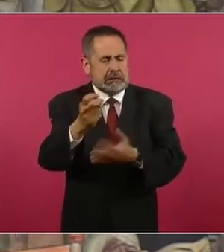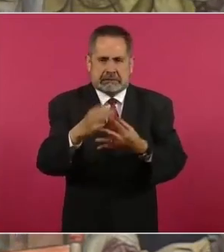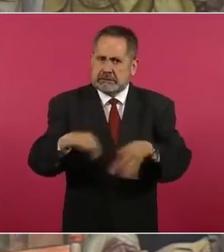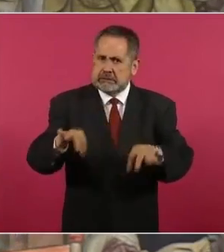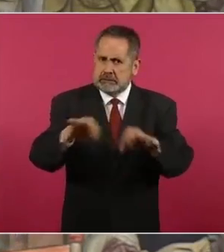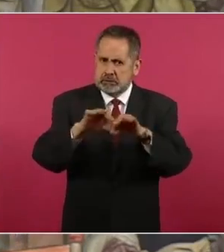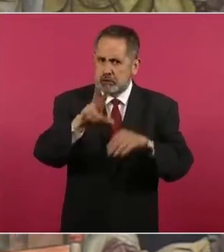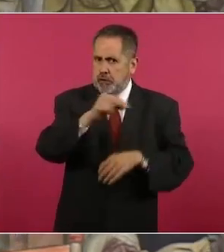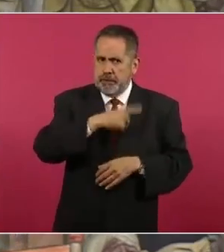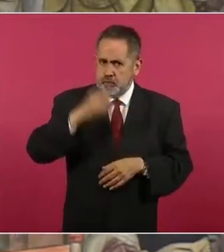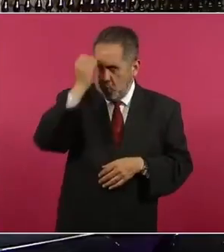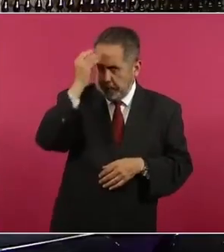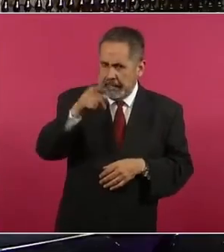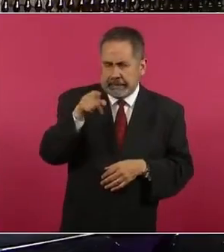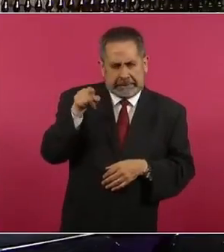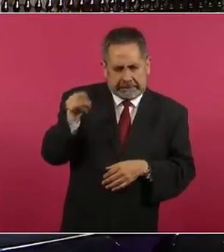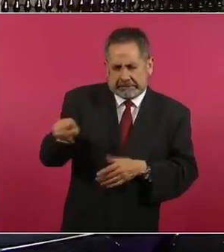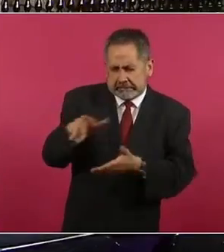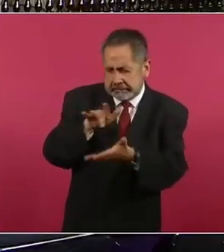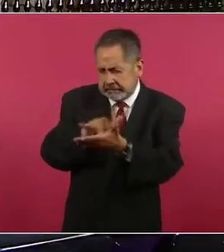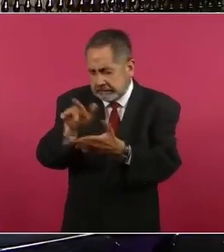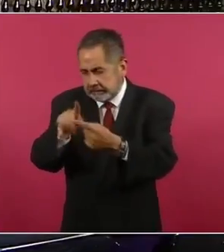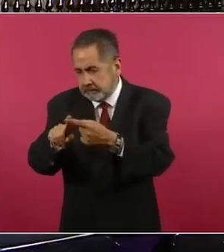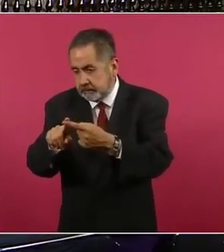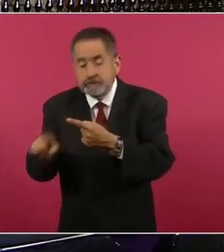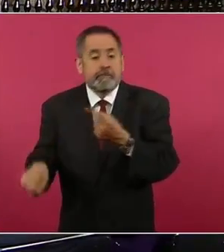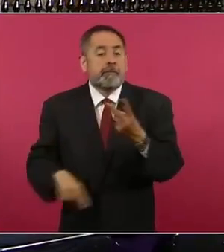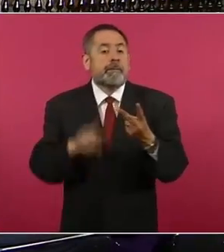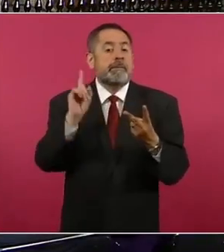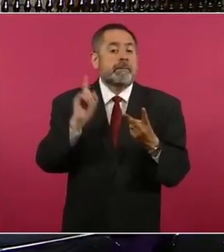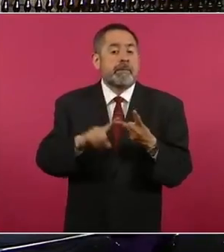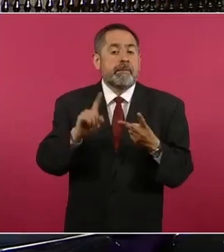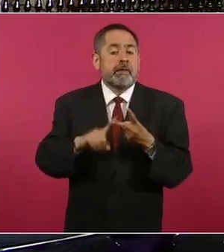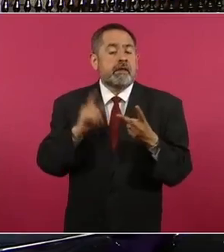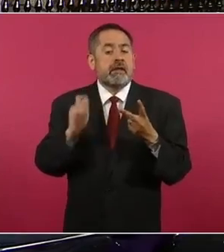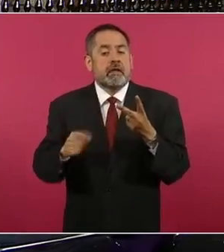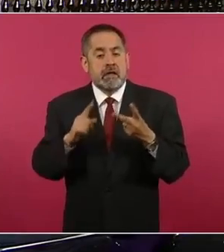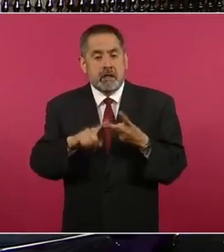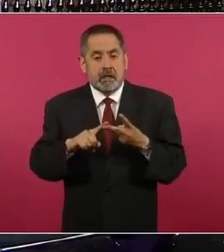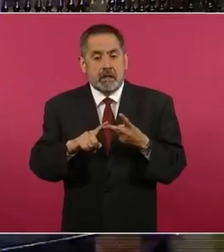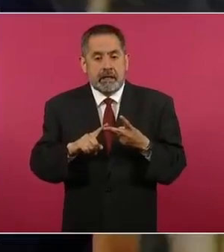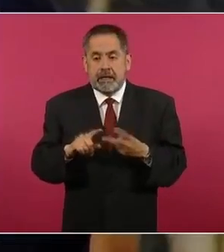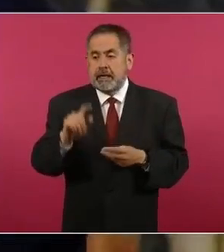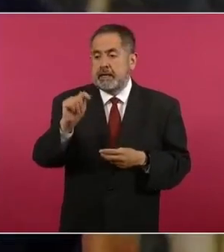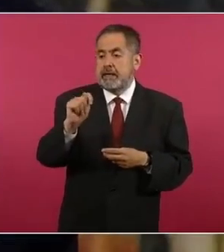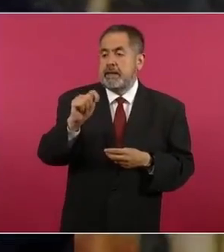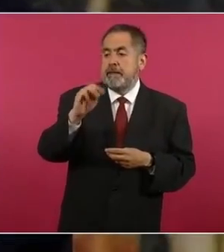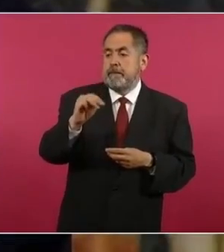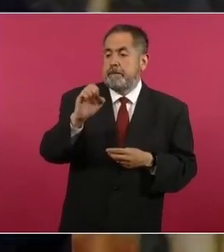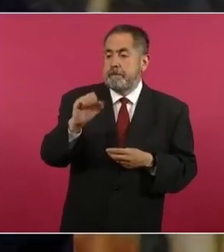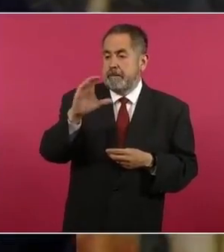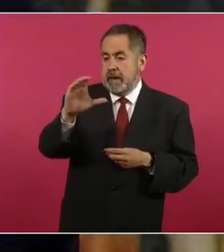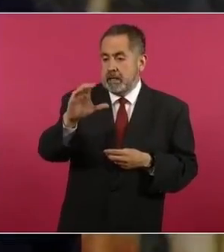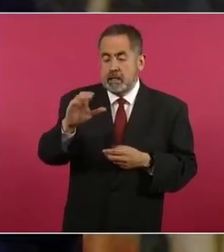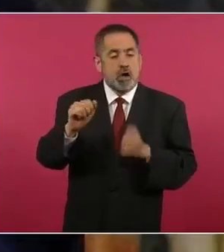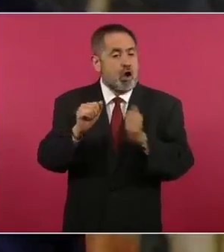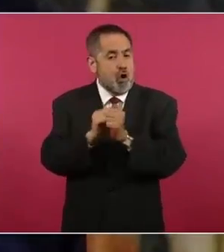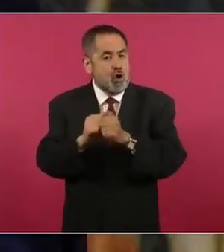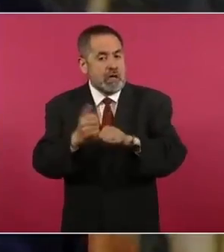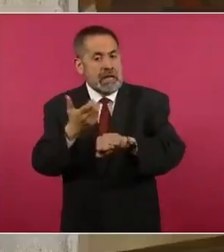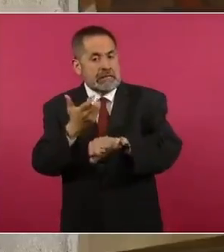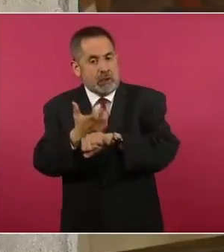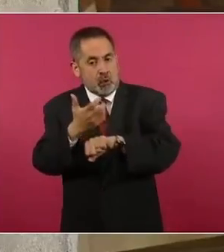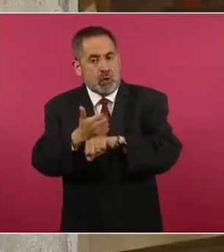de omitirlo, y las ventajas del tratado comercial con Estados Unidos